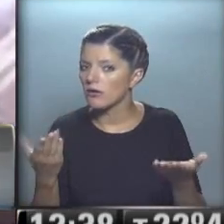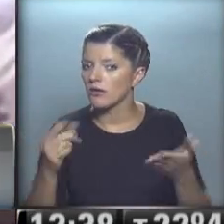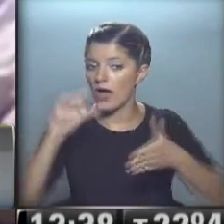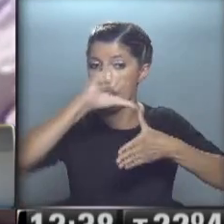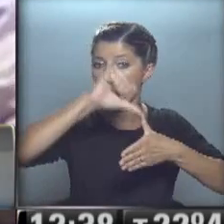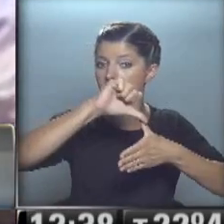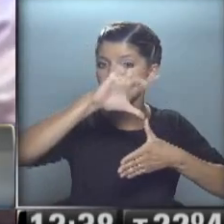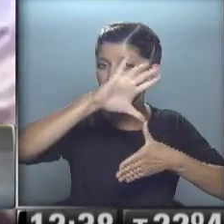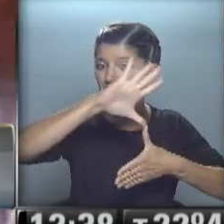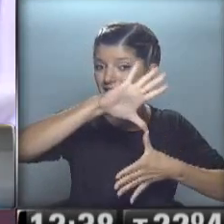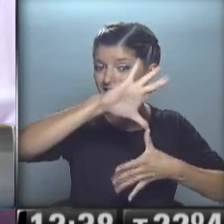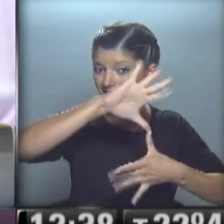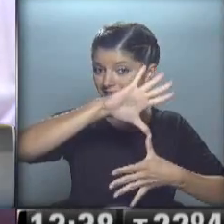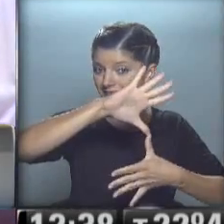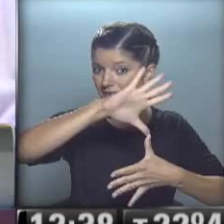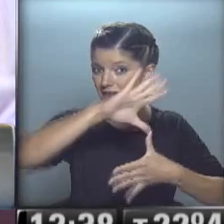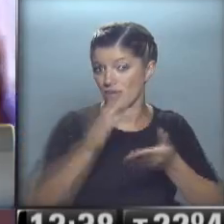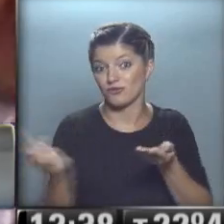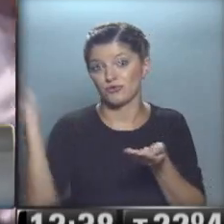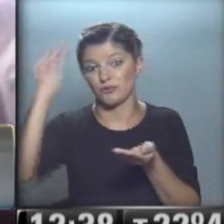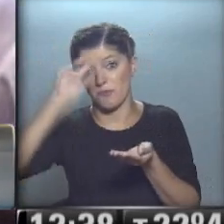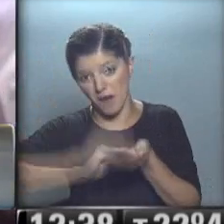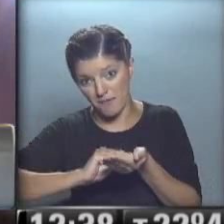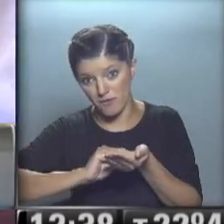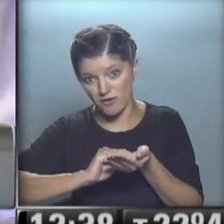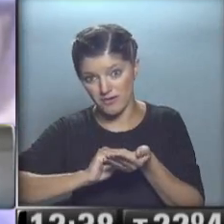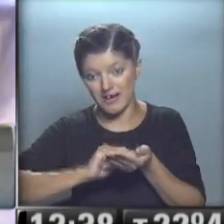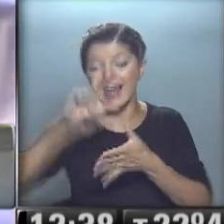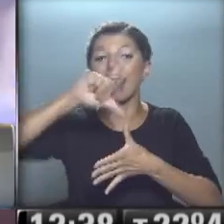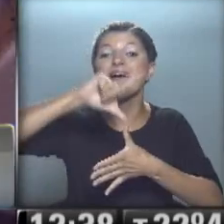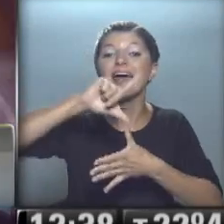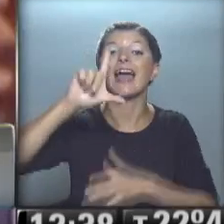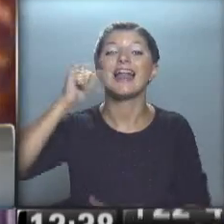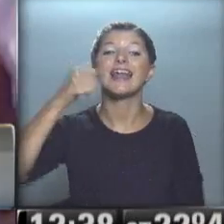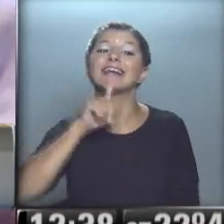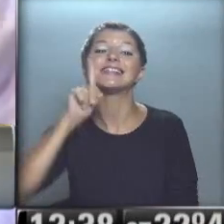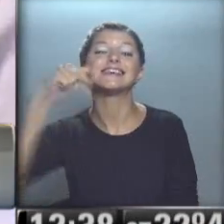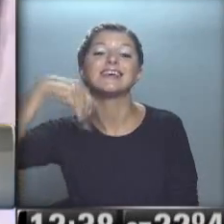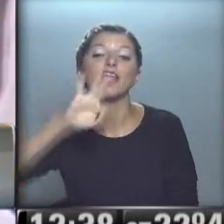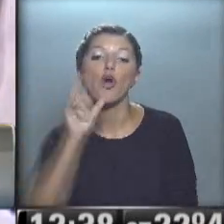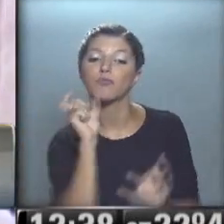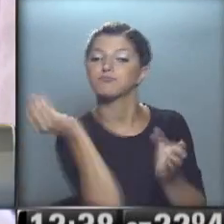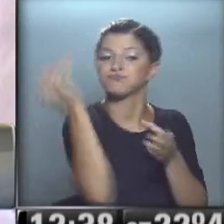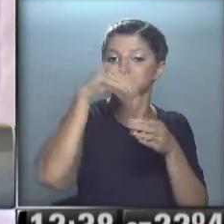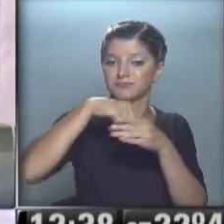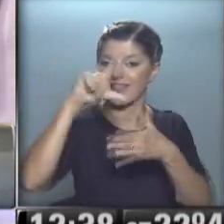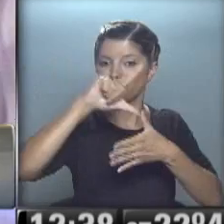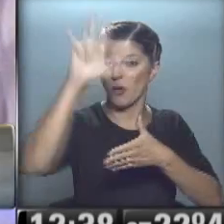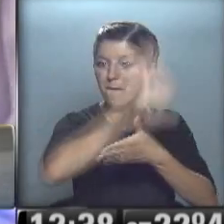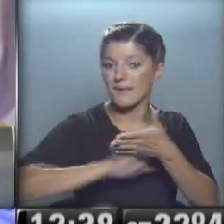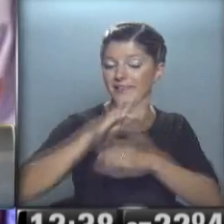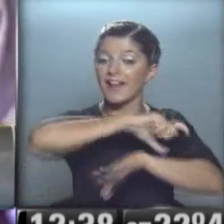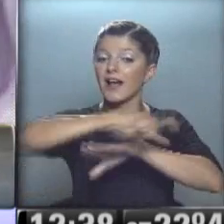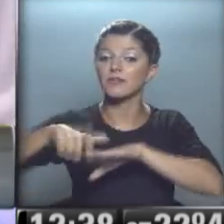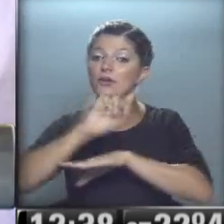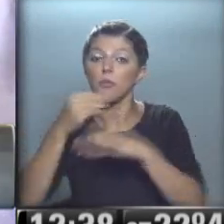América pero le agregamos la palabra latino latinoamérica y el Caribe si tenemos